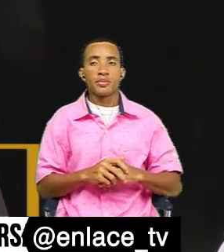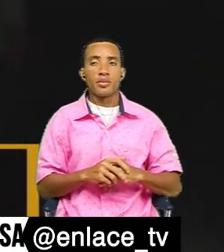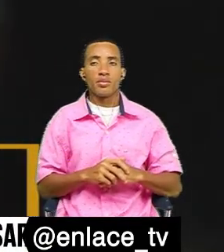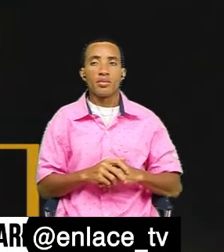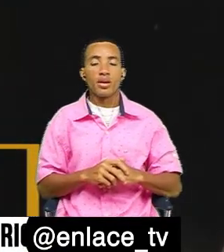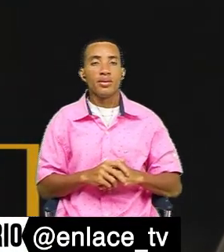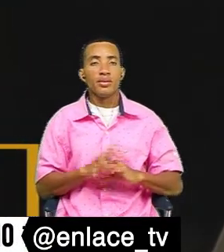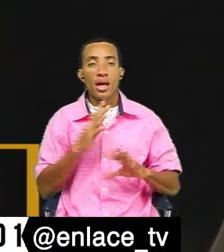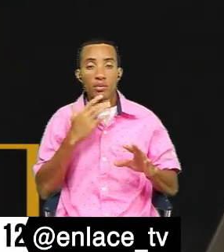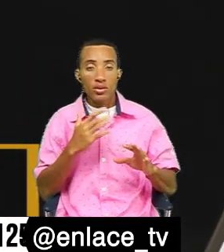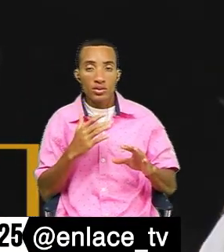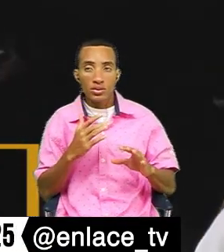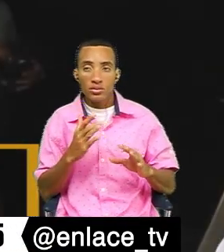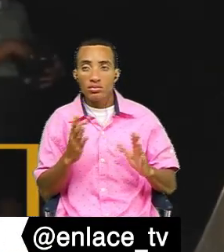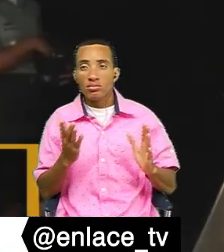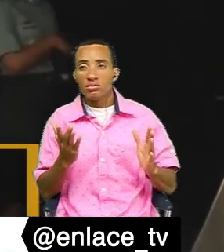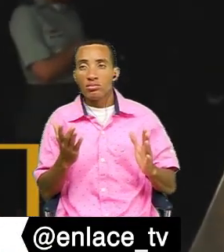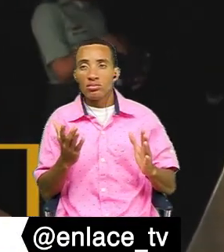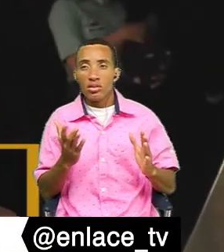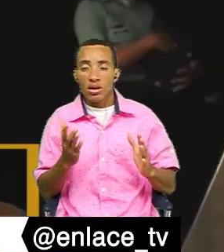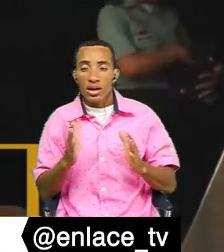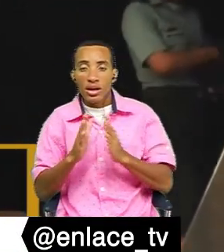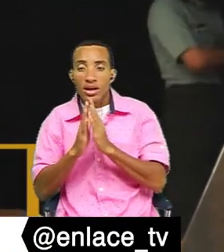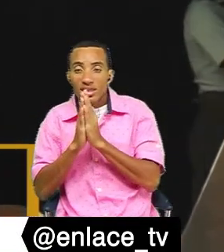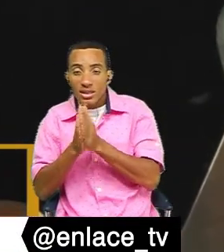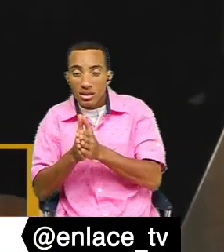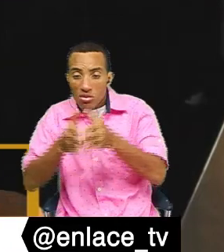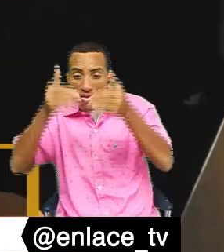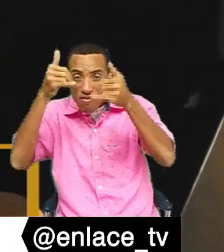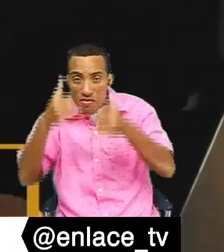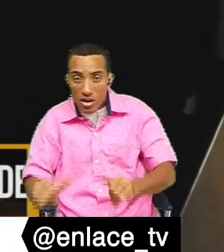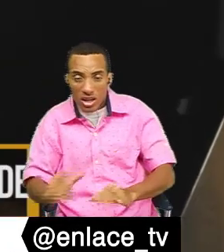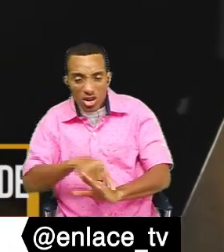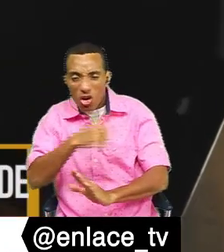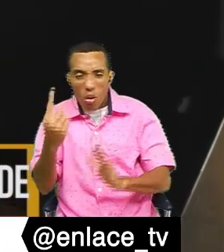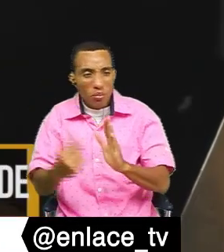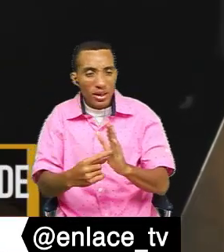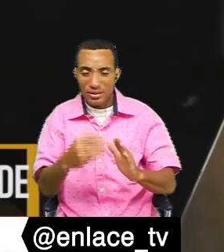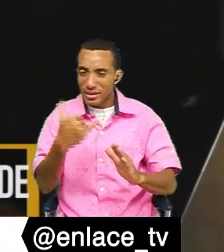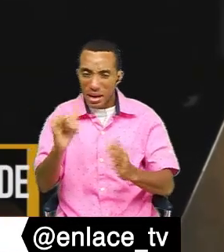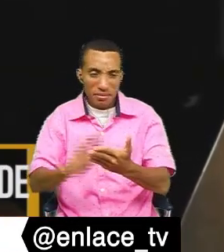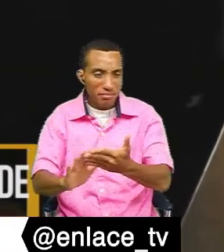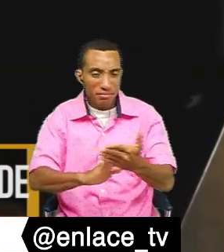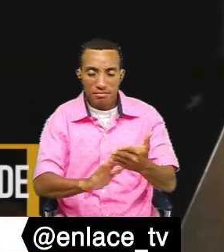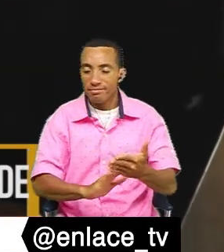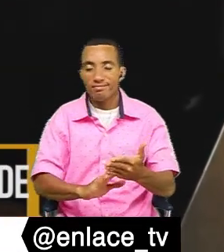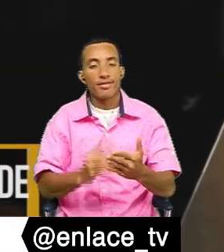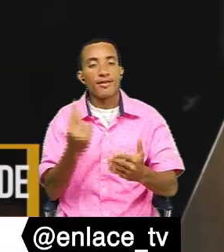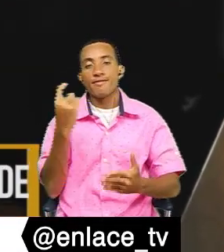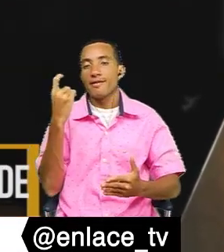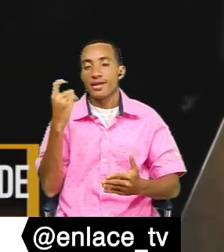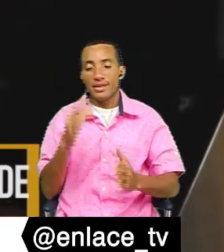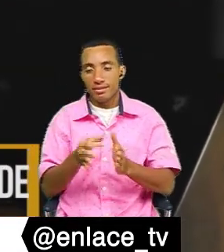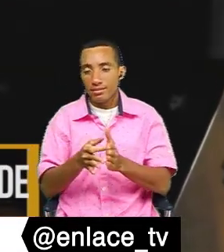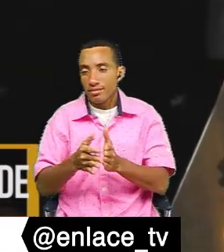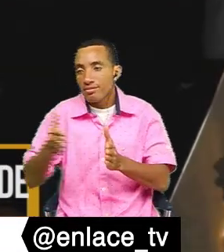No van a estar terminadas a final de año como nos habían dicho. Ahí